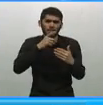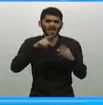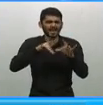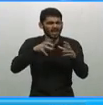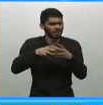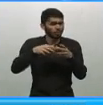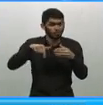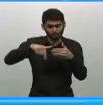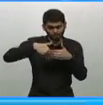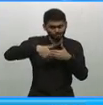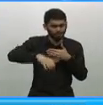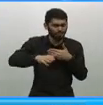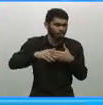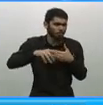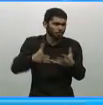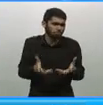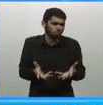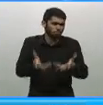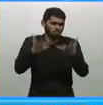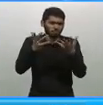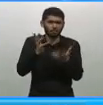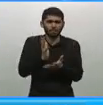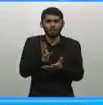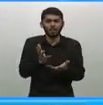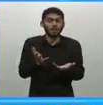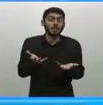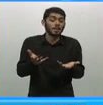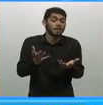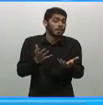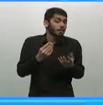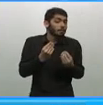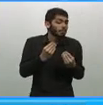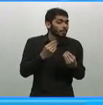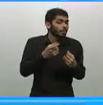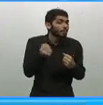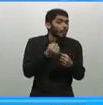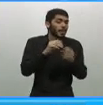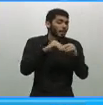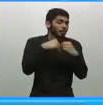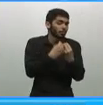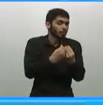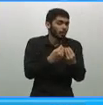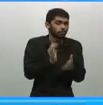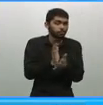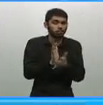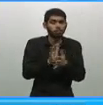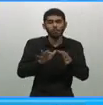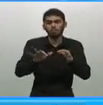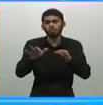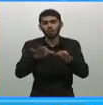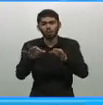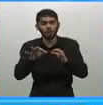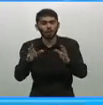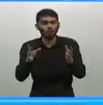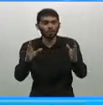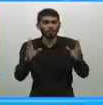selección Obviamente que todo está basado en resultados Lamentablemente porque en los proyectos siempre se hacen corto por determinados